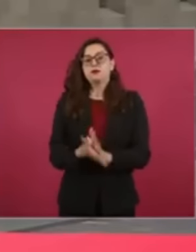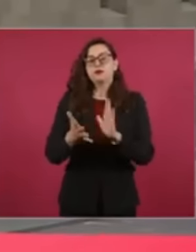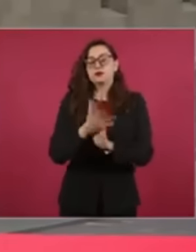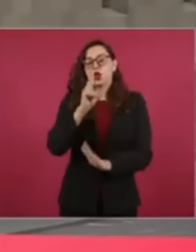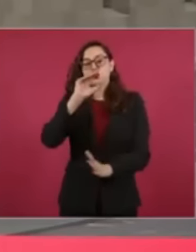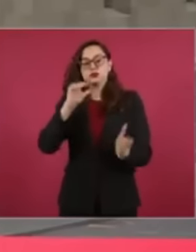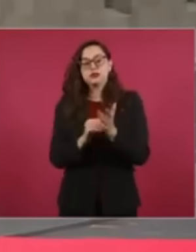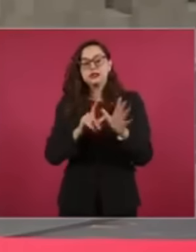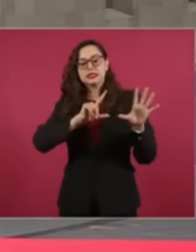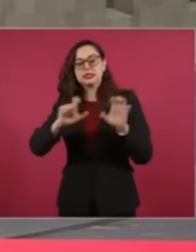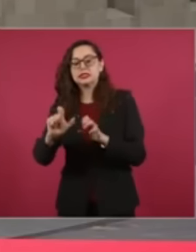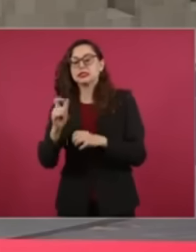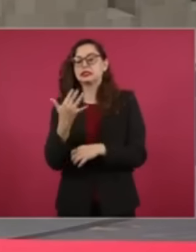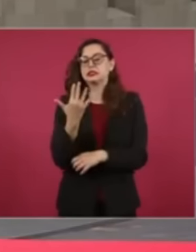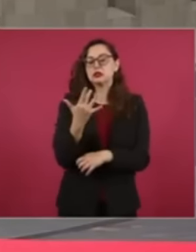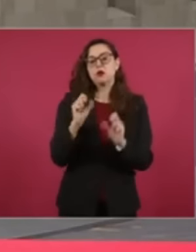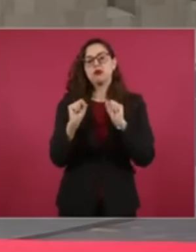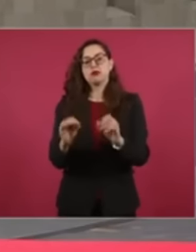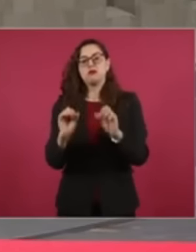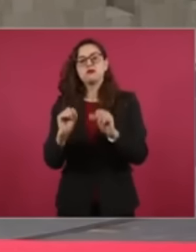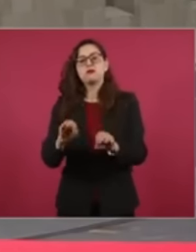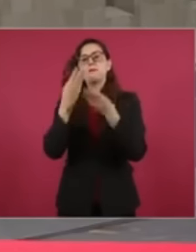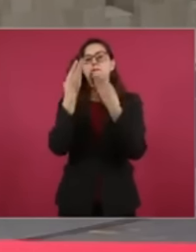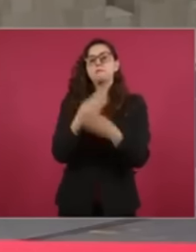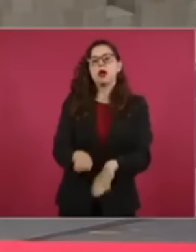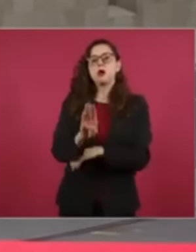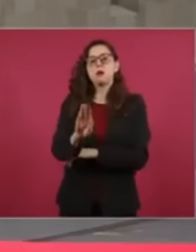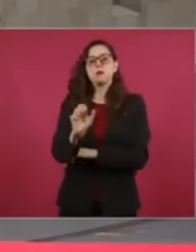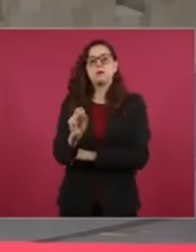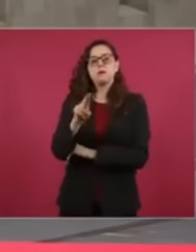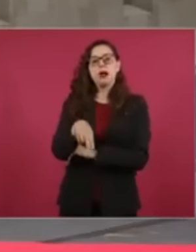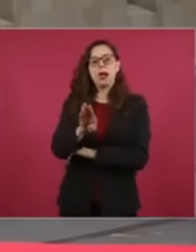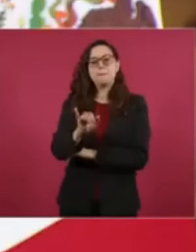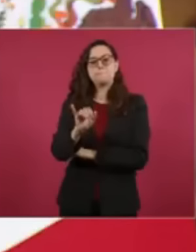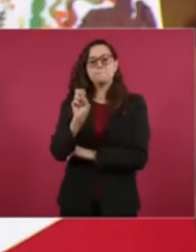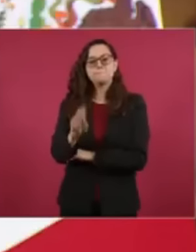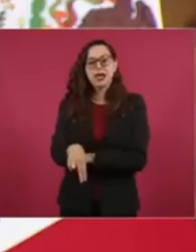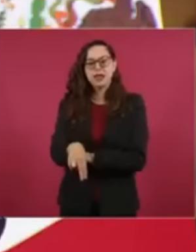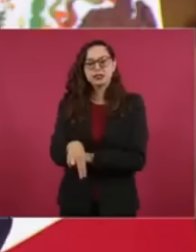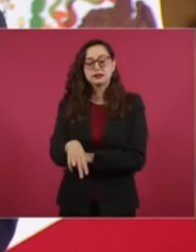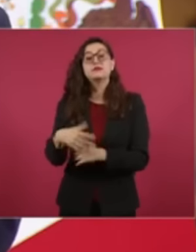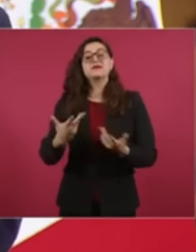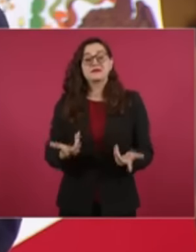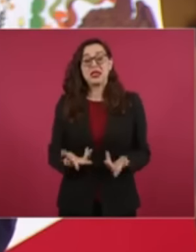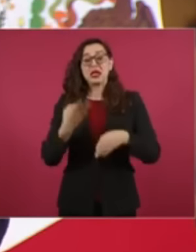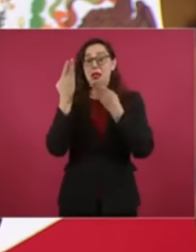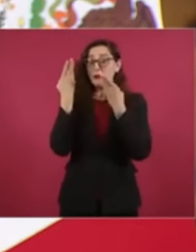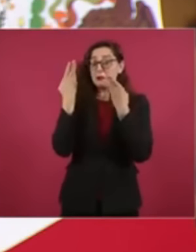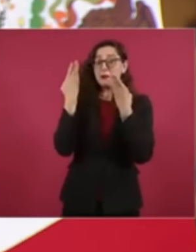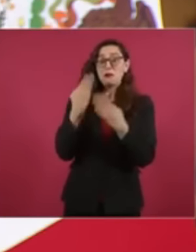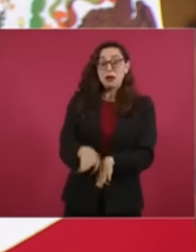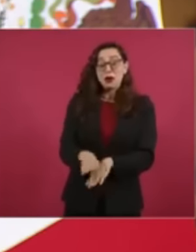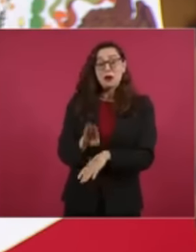2,750 sucursales del Banco del Bienestar. Es la institución, el Banco del